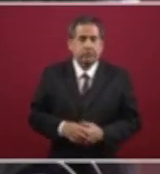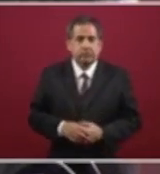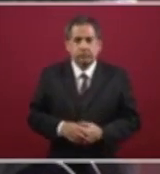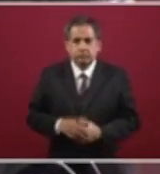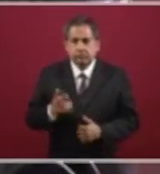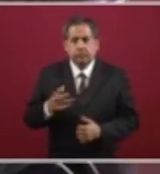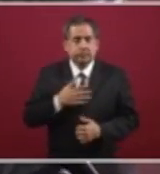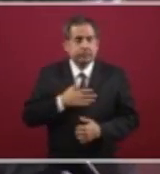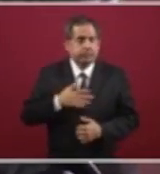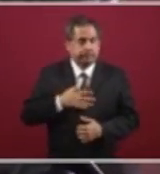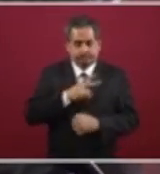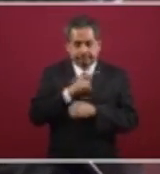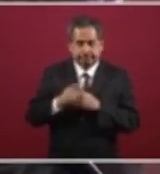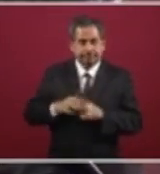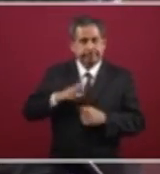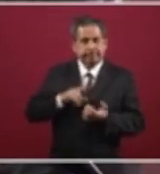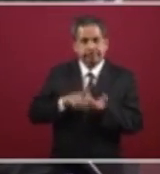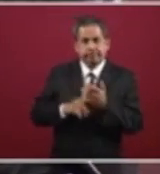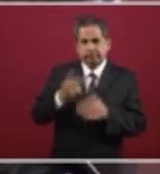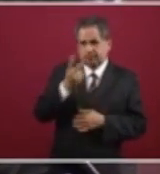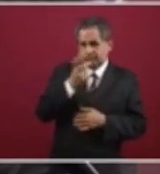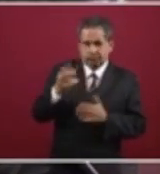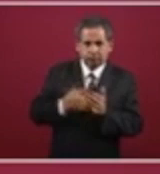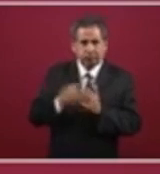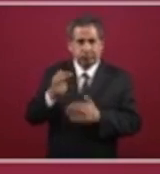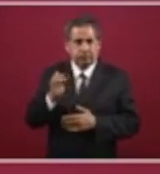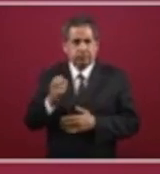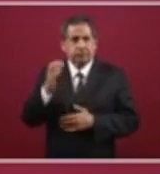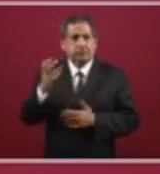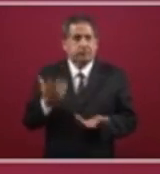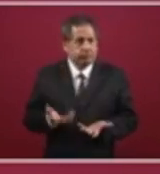Nuestro país tiene 200 millones de hectáreas.